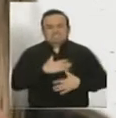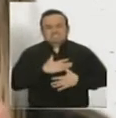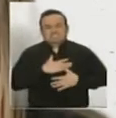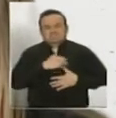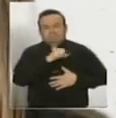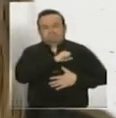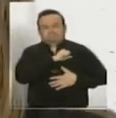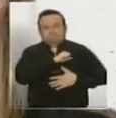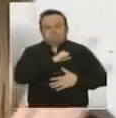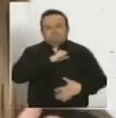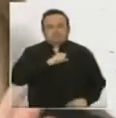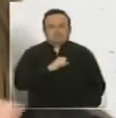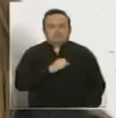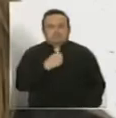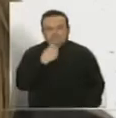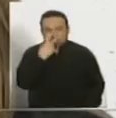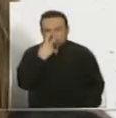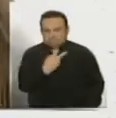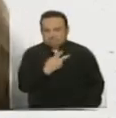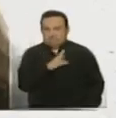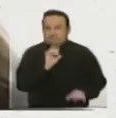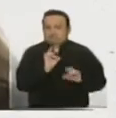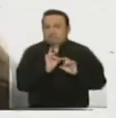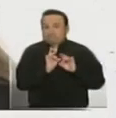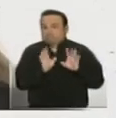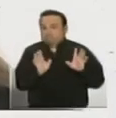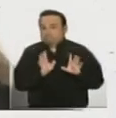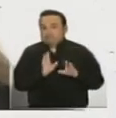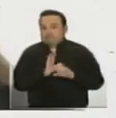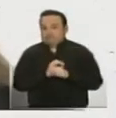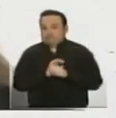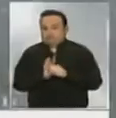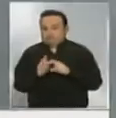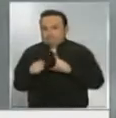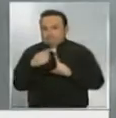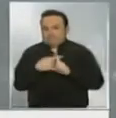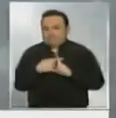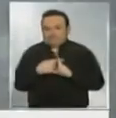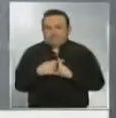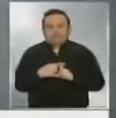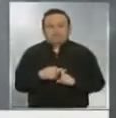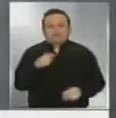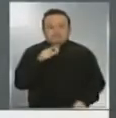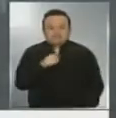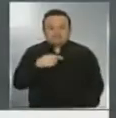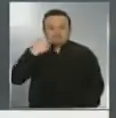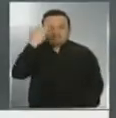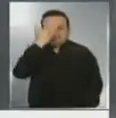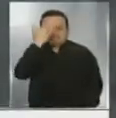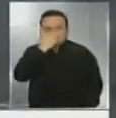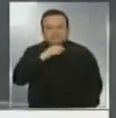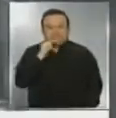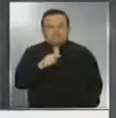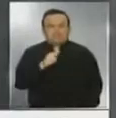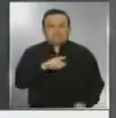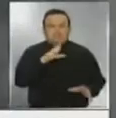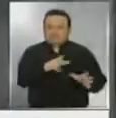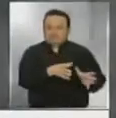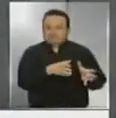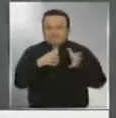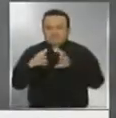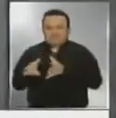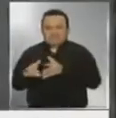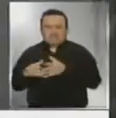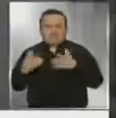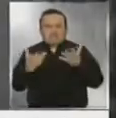síntomas que de alguna forma uno los categoriza como posible candidato a positivo. Por eso la preocupación se enfoca en trasladar lo antes posible